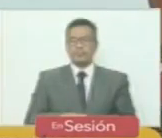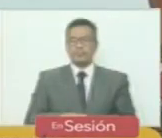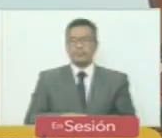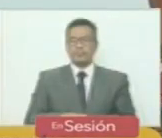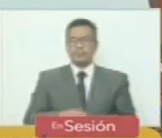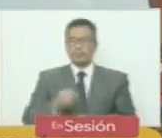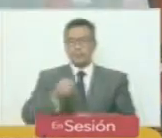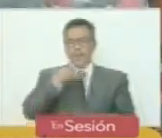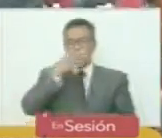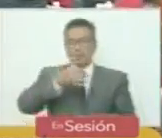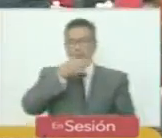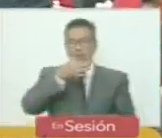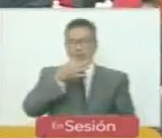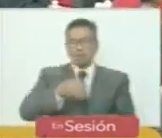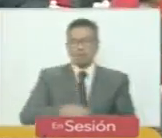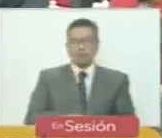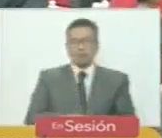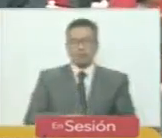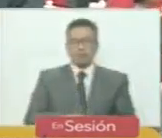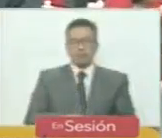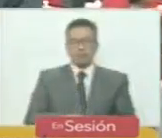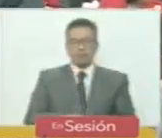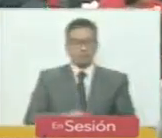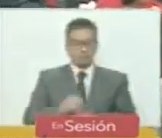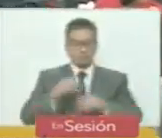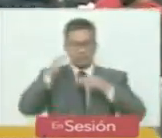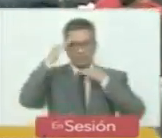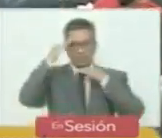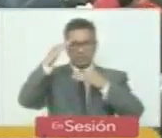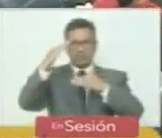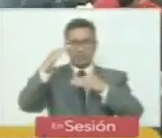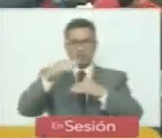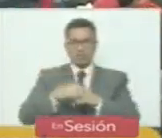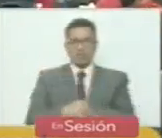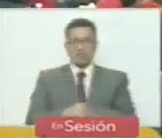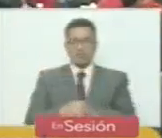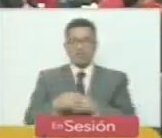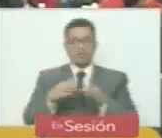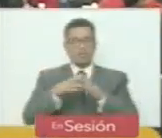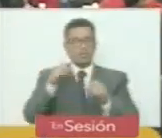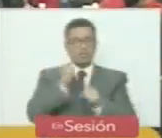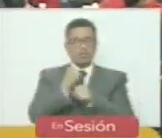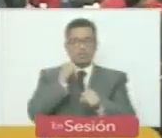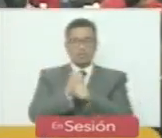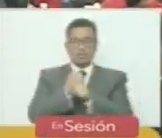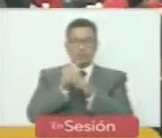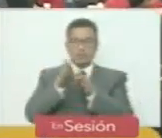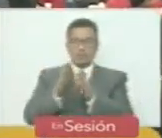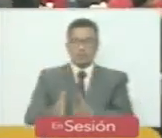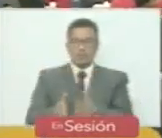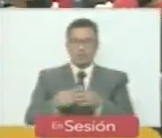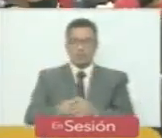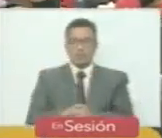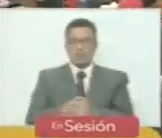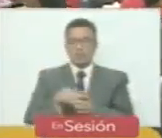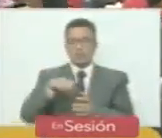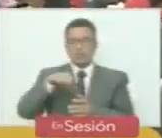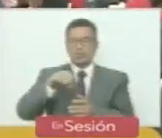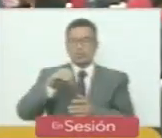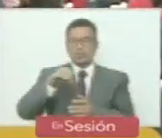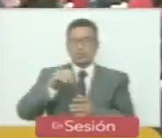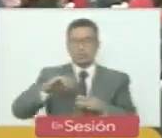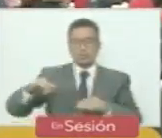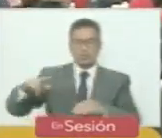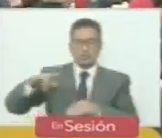Sí, buenas tardes. En principio quiero saludar a los trabajadores y trabajadoras de Conviasa, nuestra